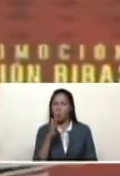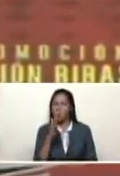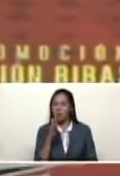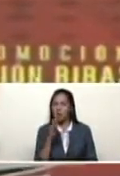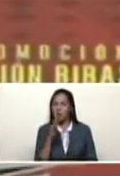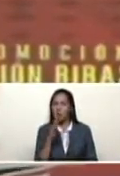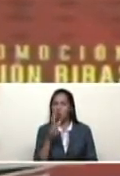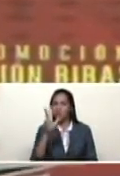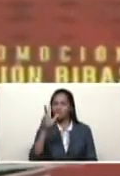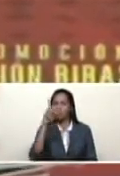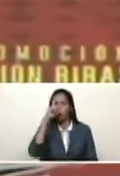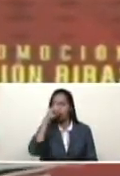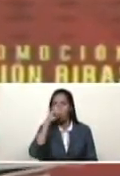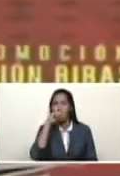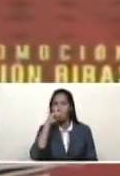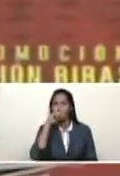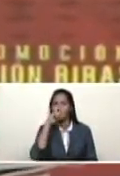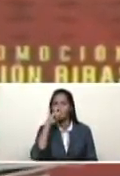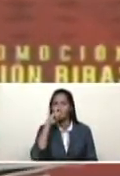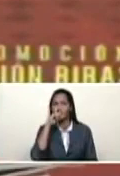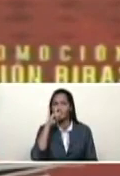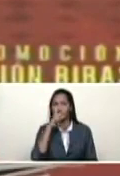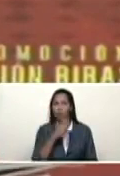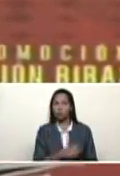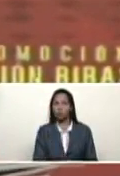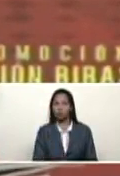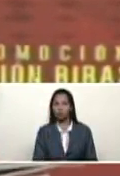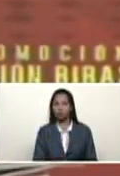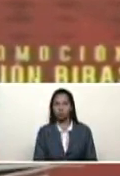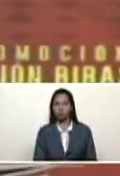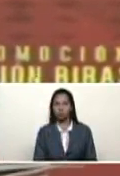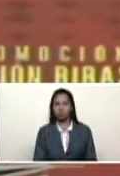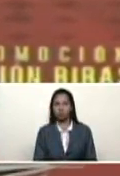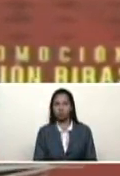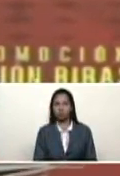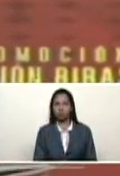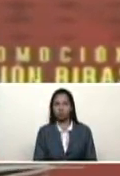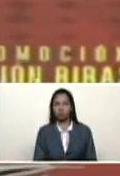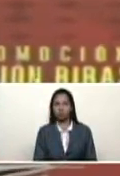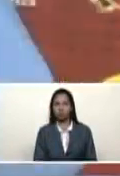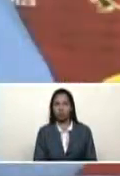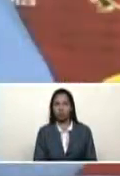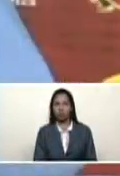duró 3 años, pero ¿de qué año a qué año, vicepresidente? ¿Qué tiene?